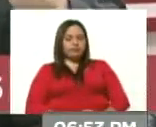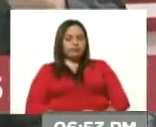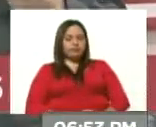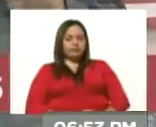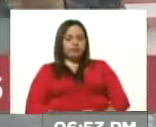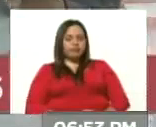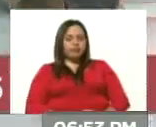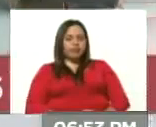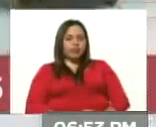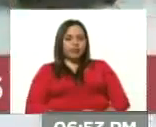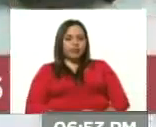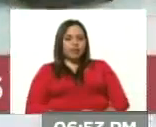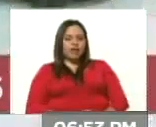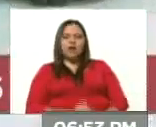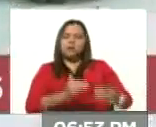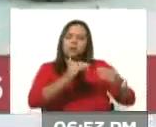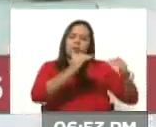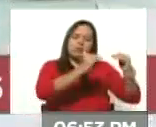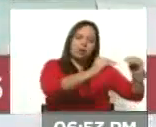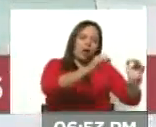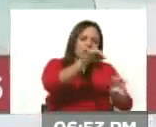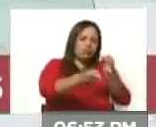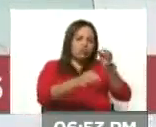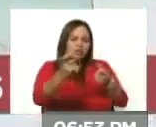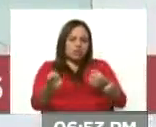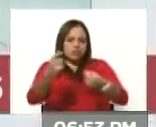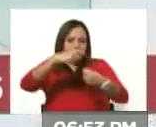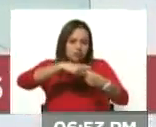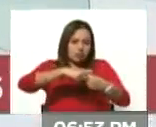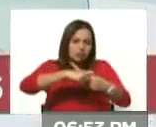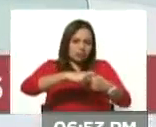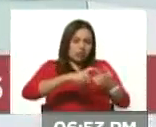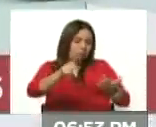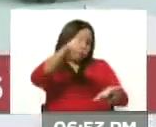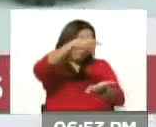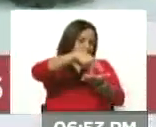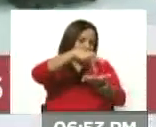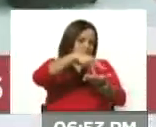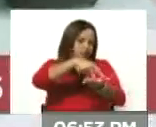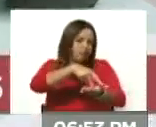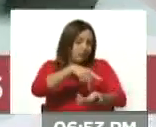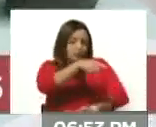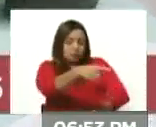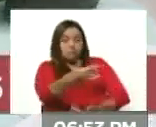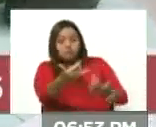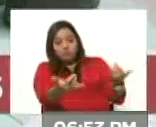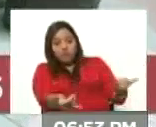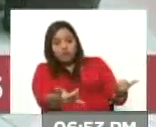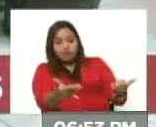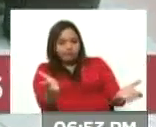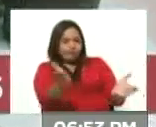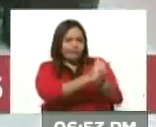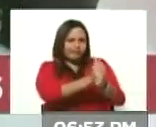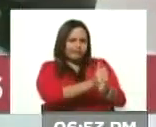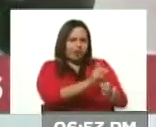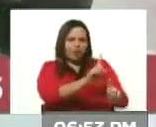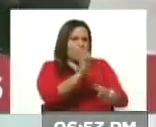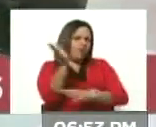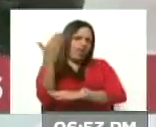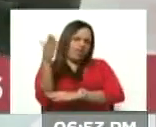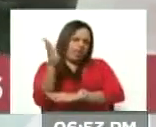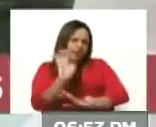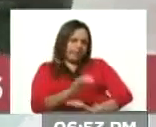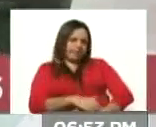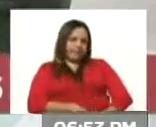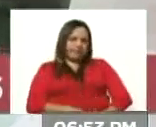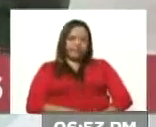con la igualdad la justicia la inclusión y el protagonismo que ya son conquistas no son banderas